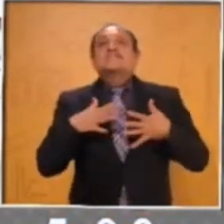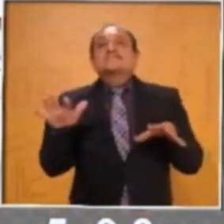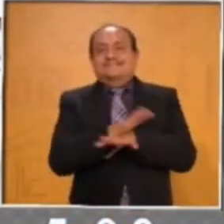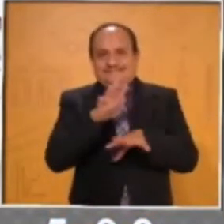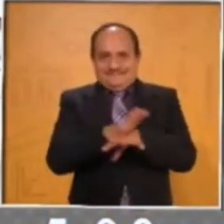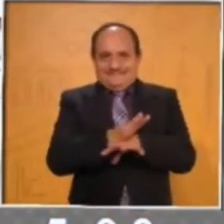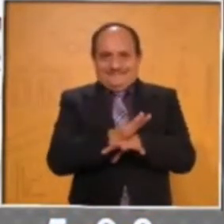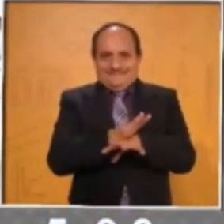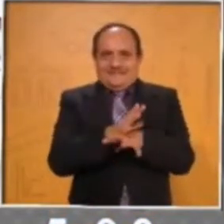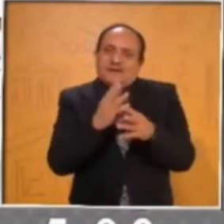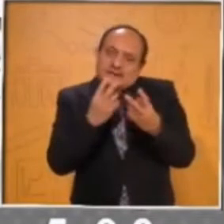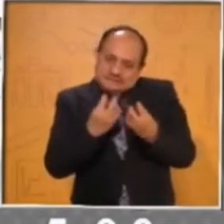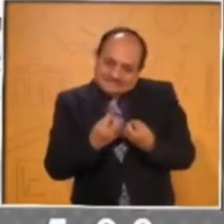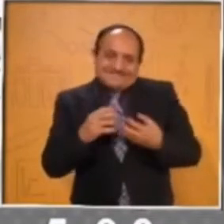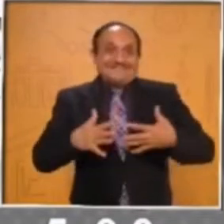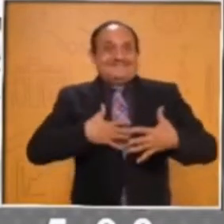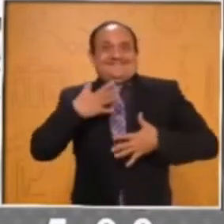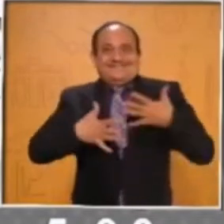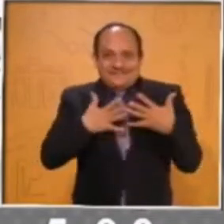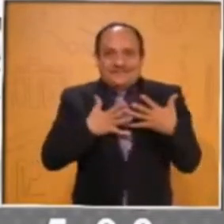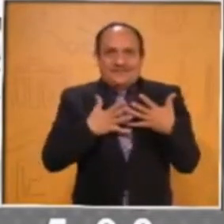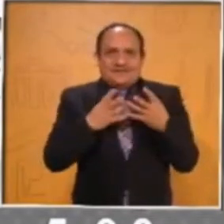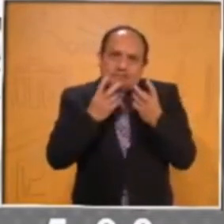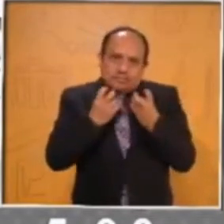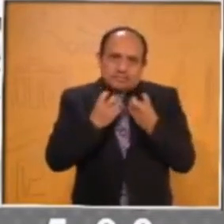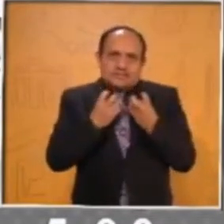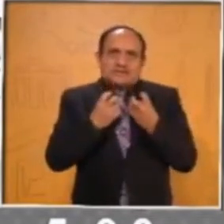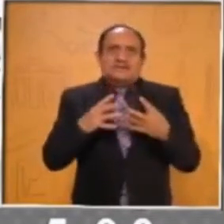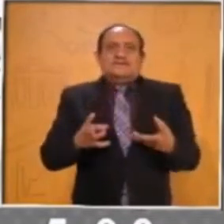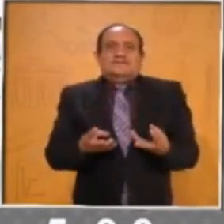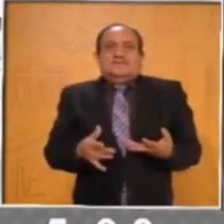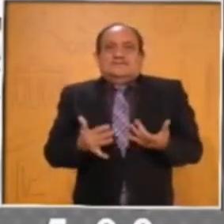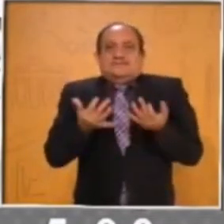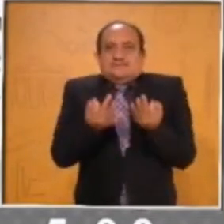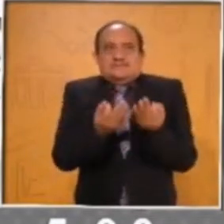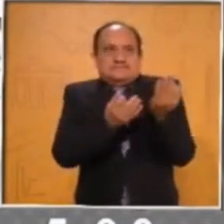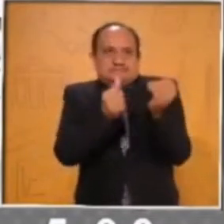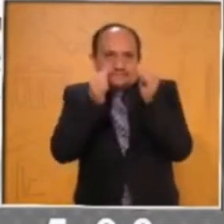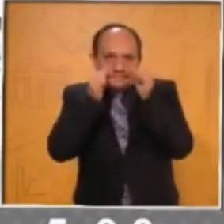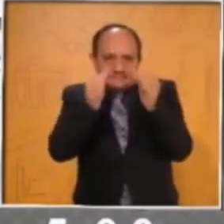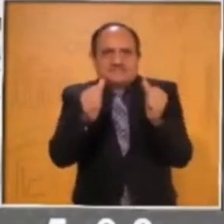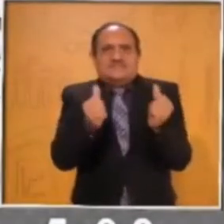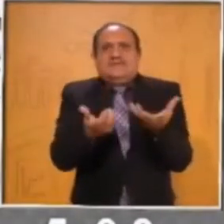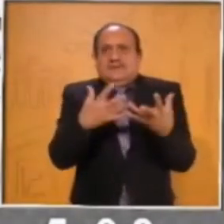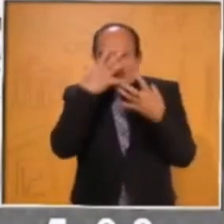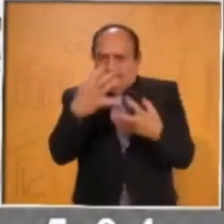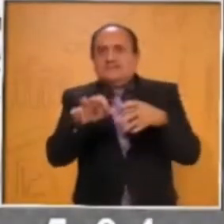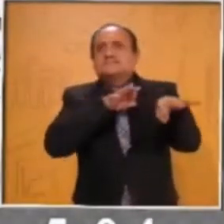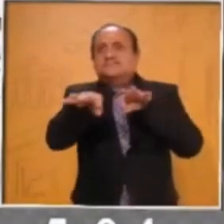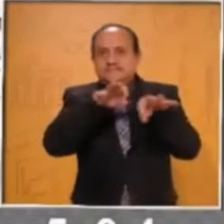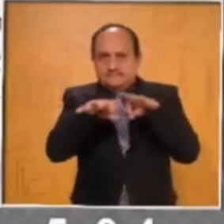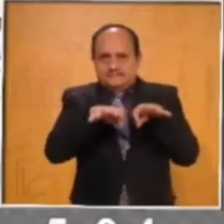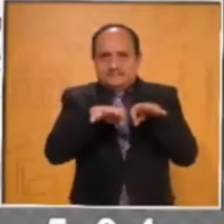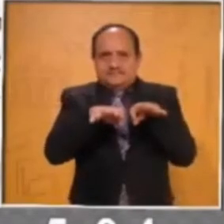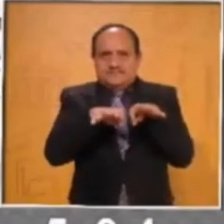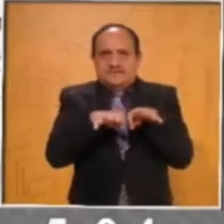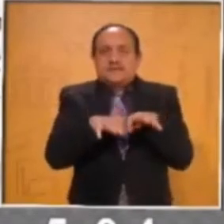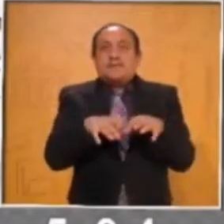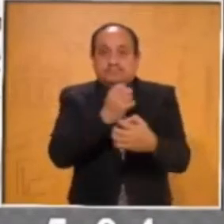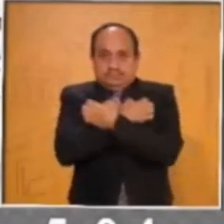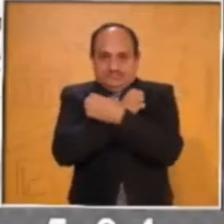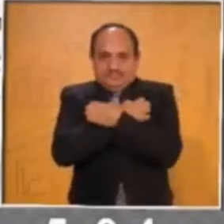puede ser afable, alegre, atípico, apasionado, atento, atrevido, serio, trabajador,